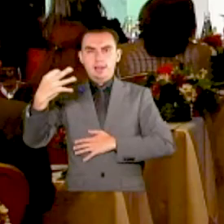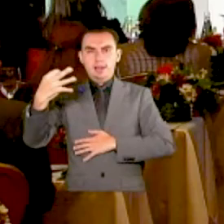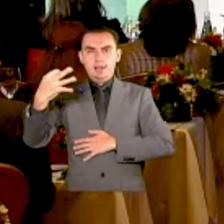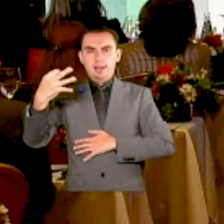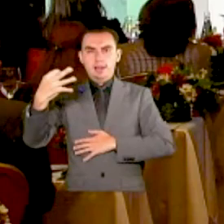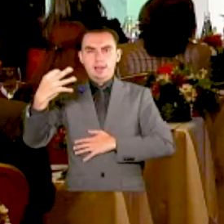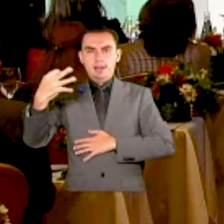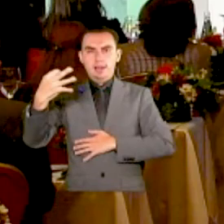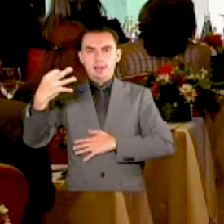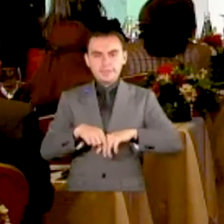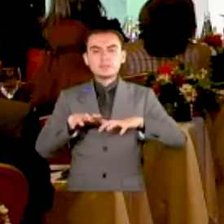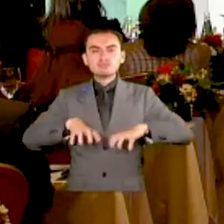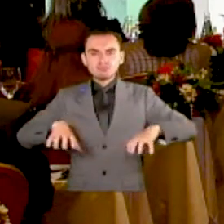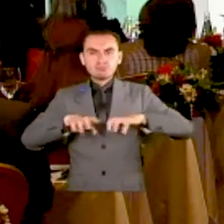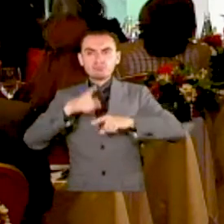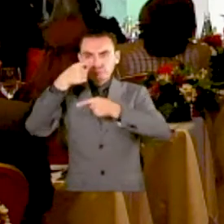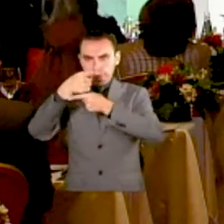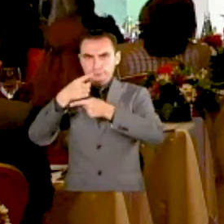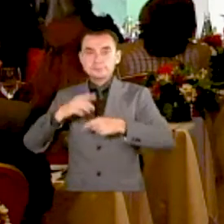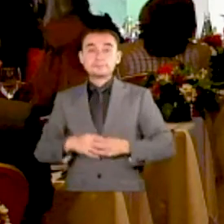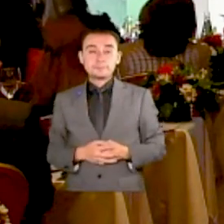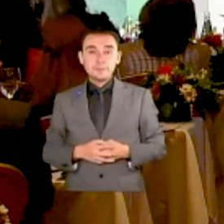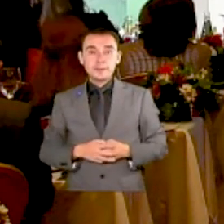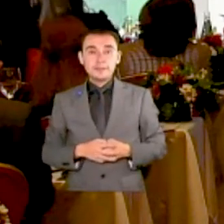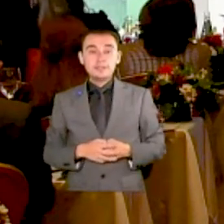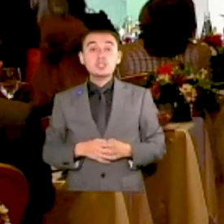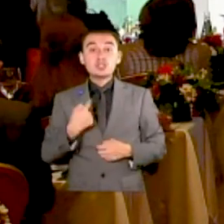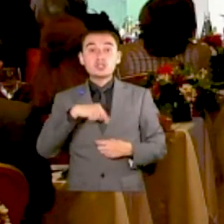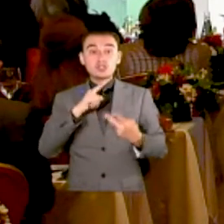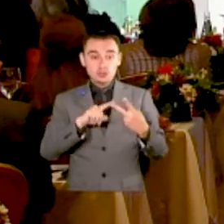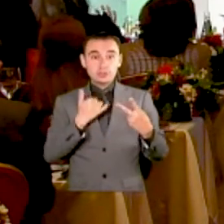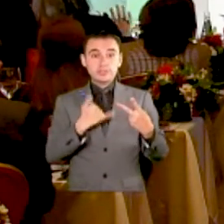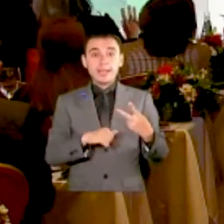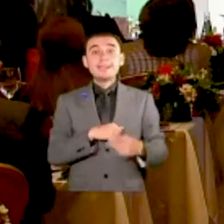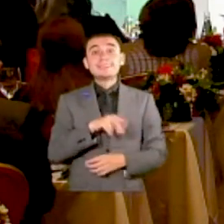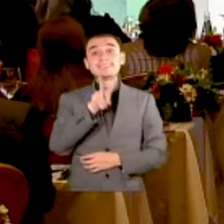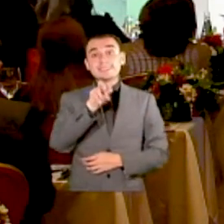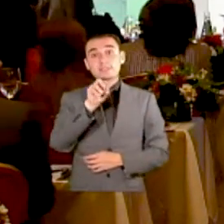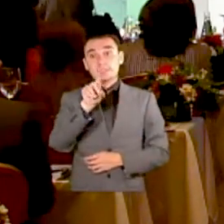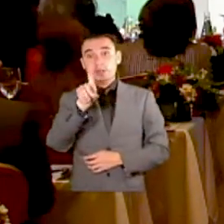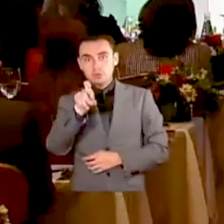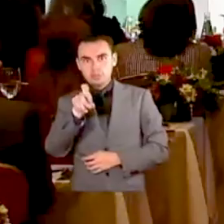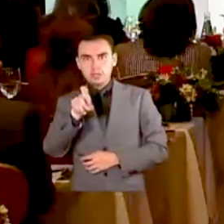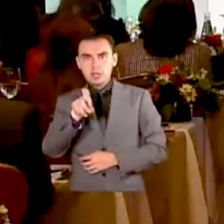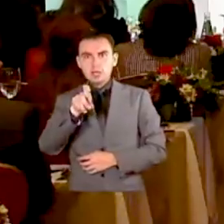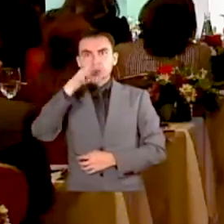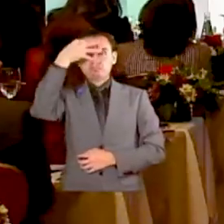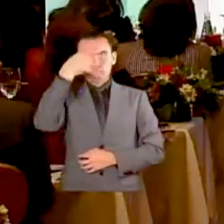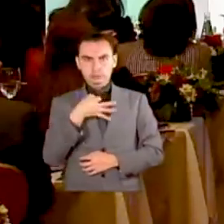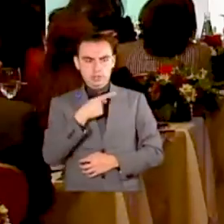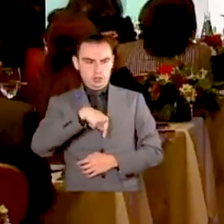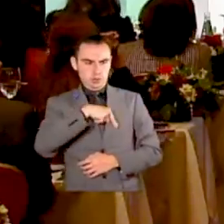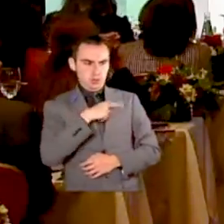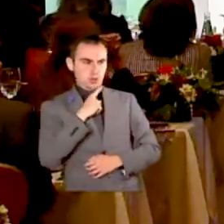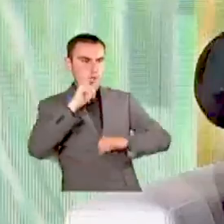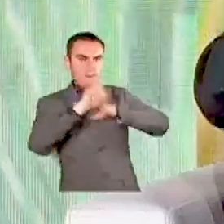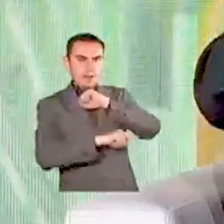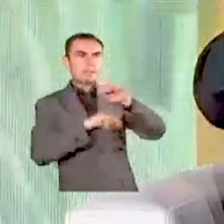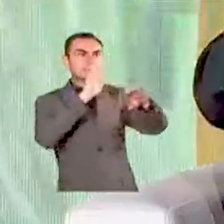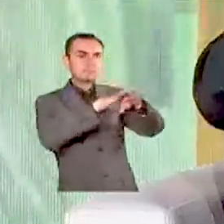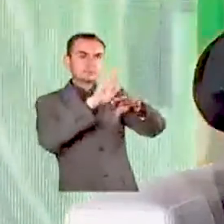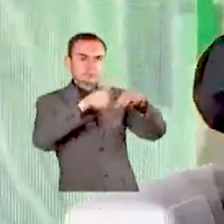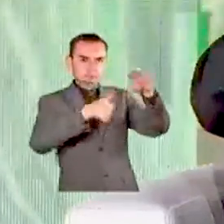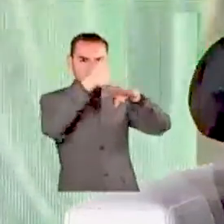especialmente se emitieron 706 conceptos con destino a tribunales, jueces y altas